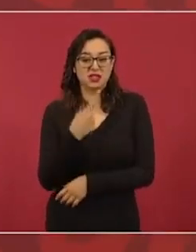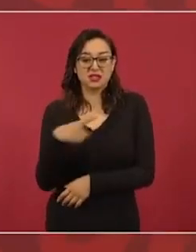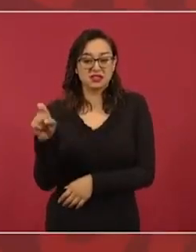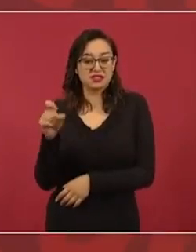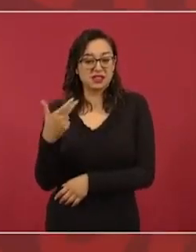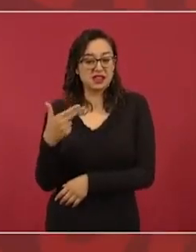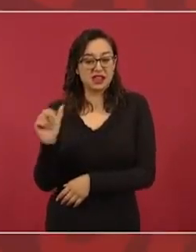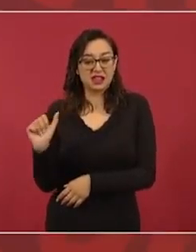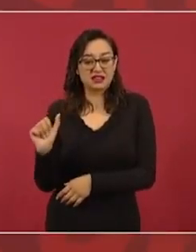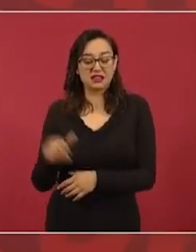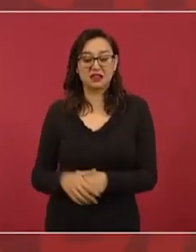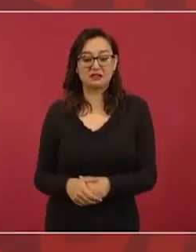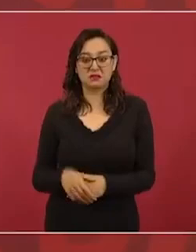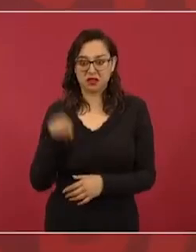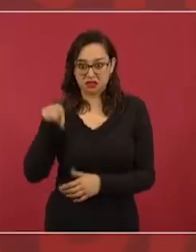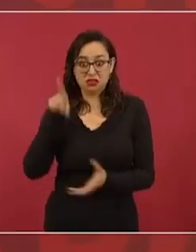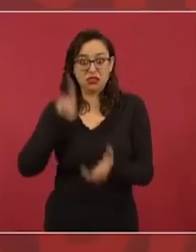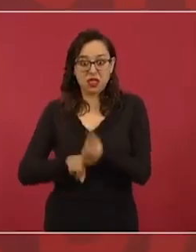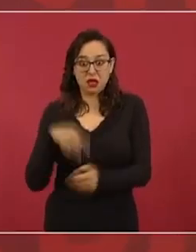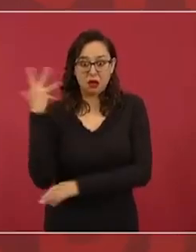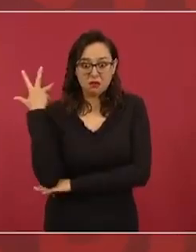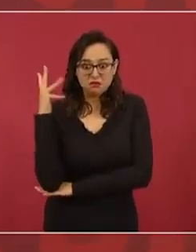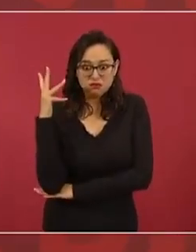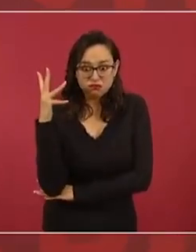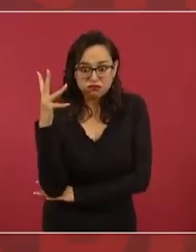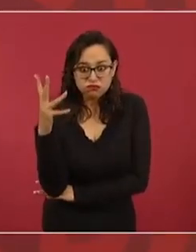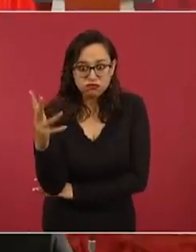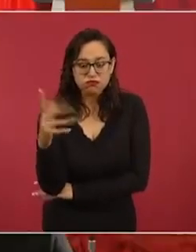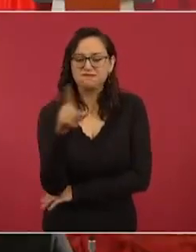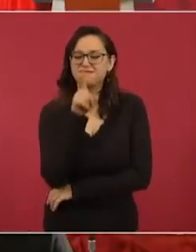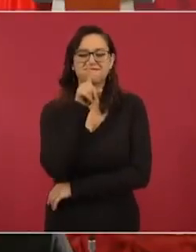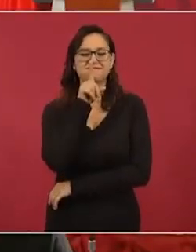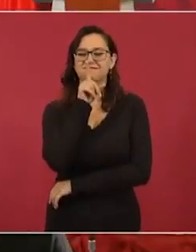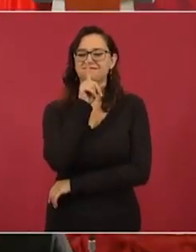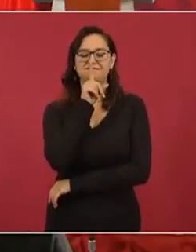Y no es selva, son acahuales.